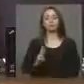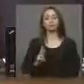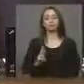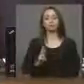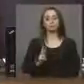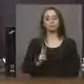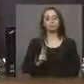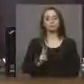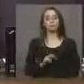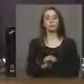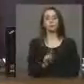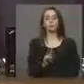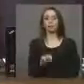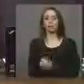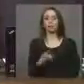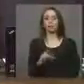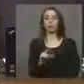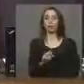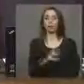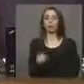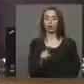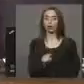Diputado Don Iván Flores.